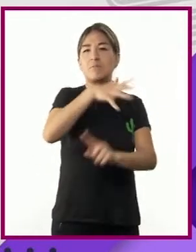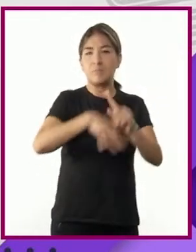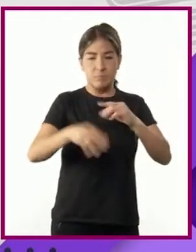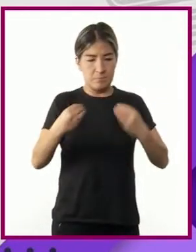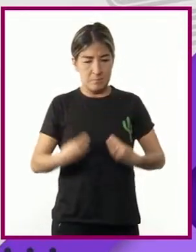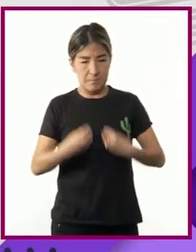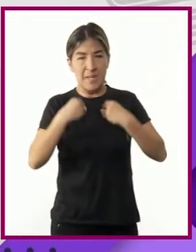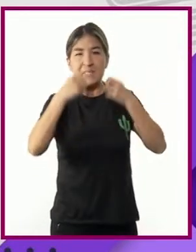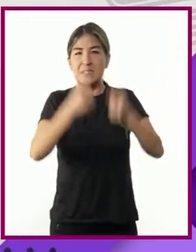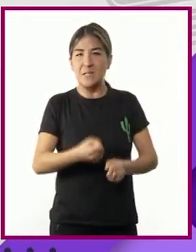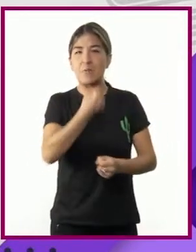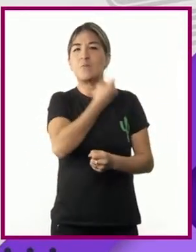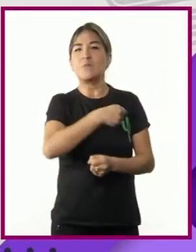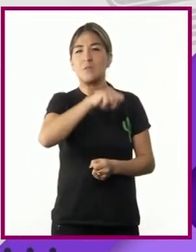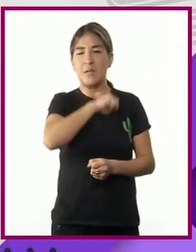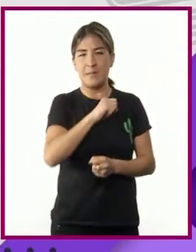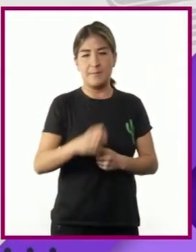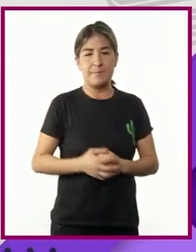seguro y sano,